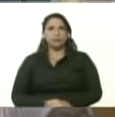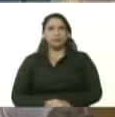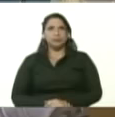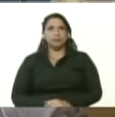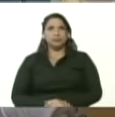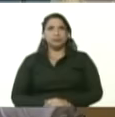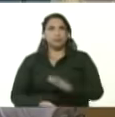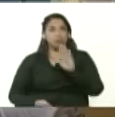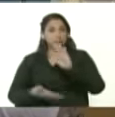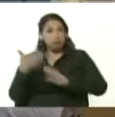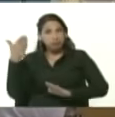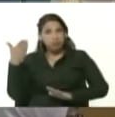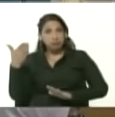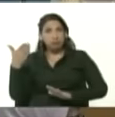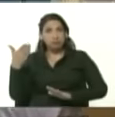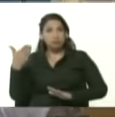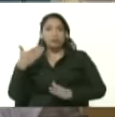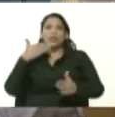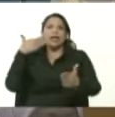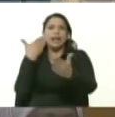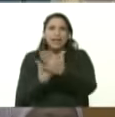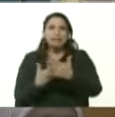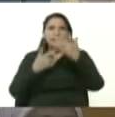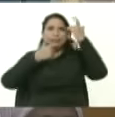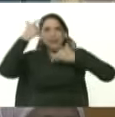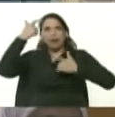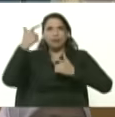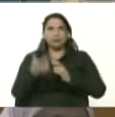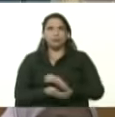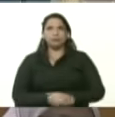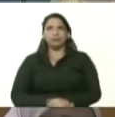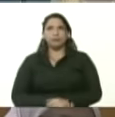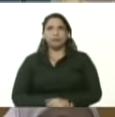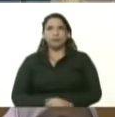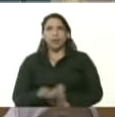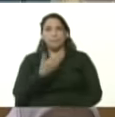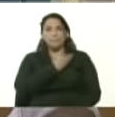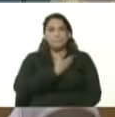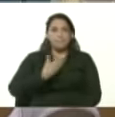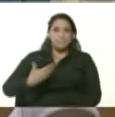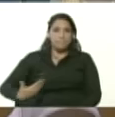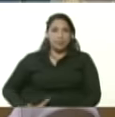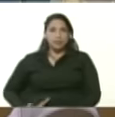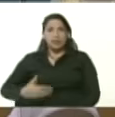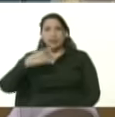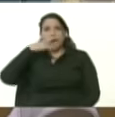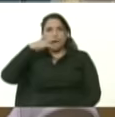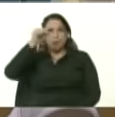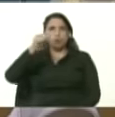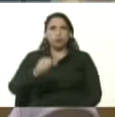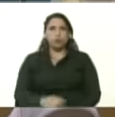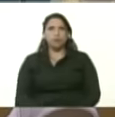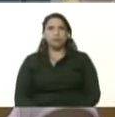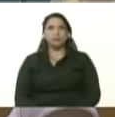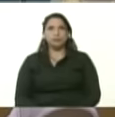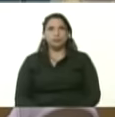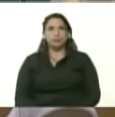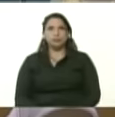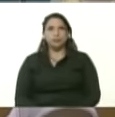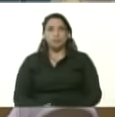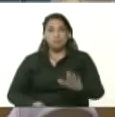Fuimos, gracias al comandante Hugo Chávez y al presidente Nicolás Maduro,